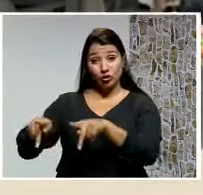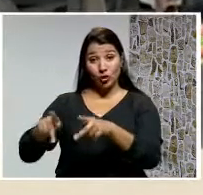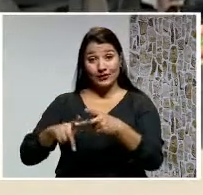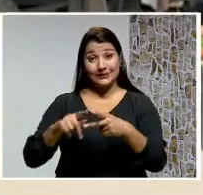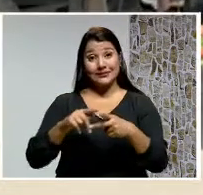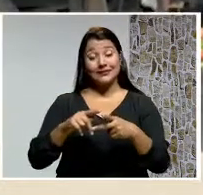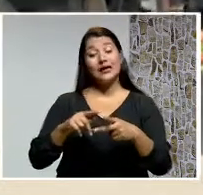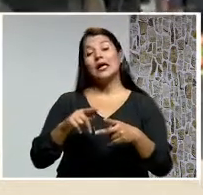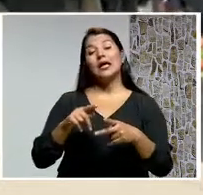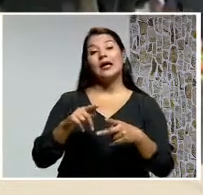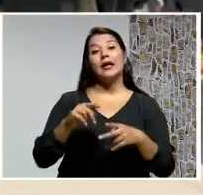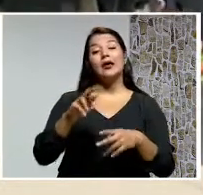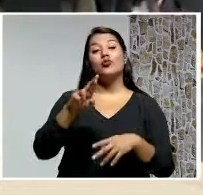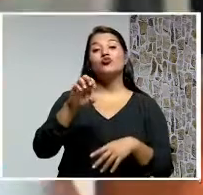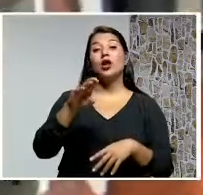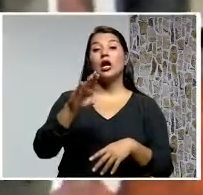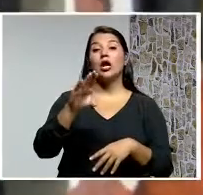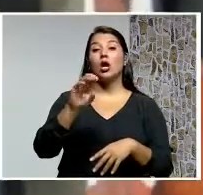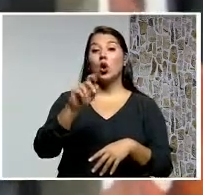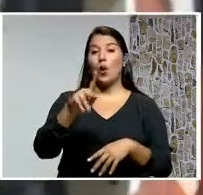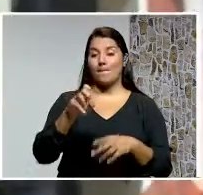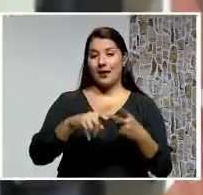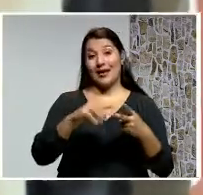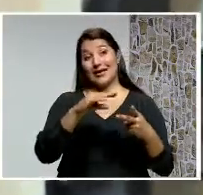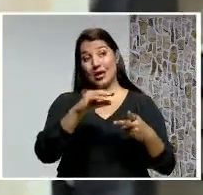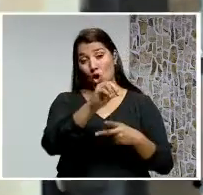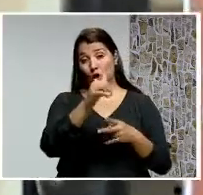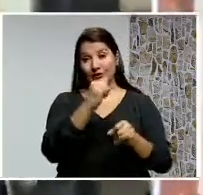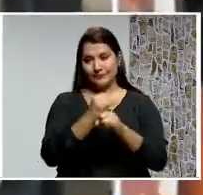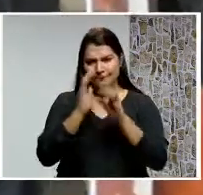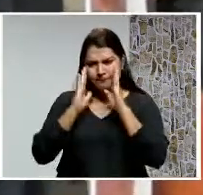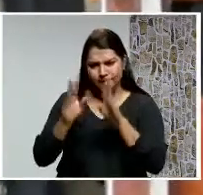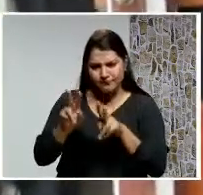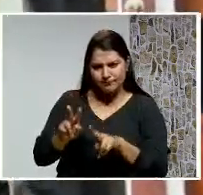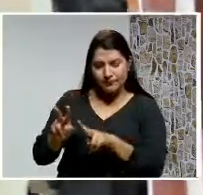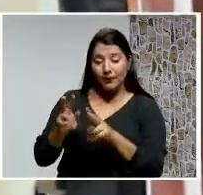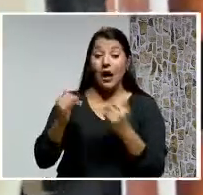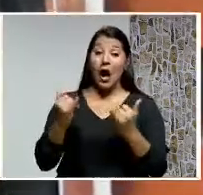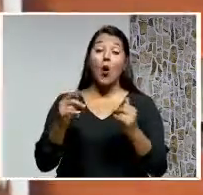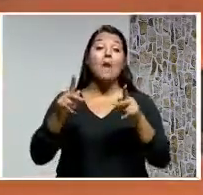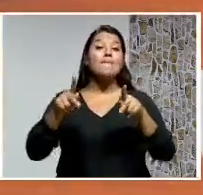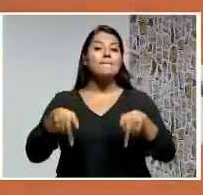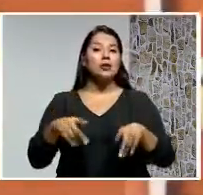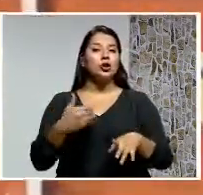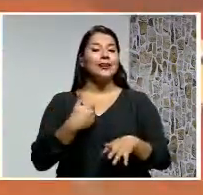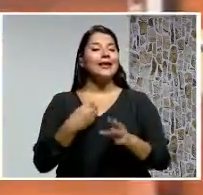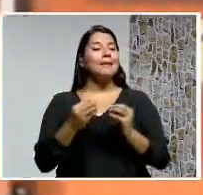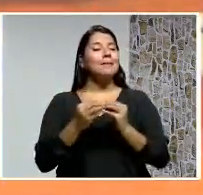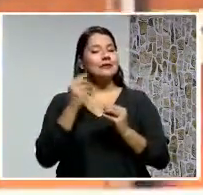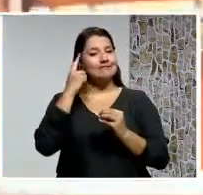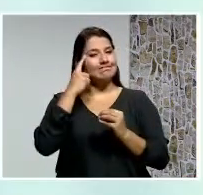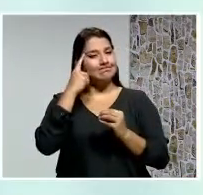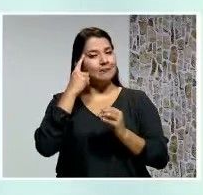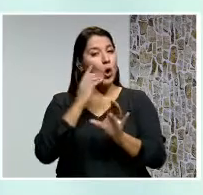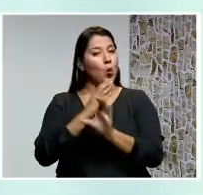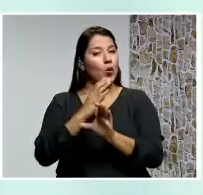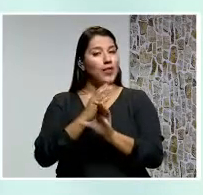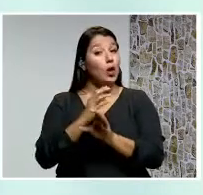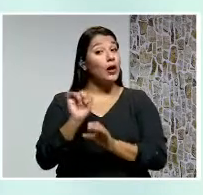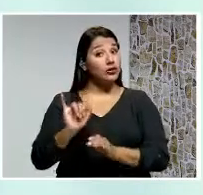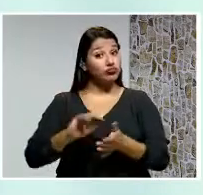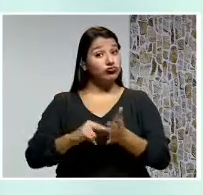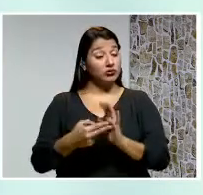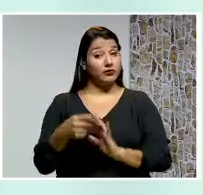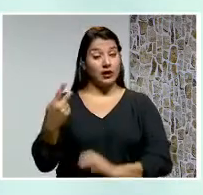están atendiendo los casos. Además, creen que las personas están haciendo conciencia al gran riesgo que esto implica. En